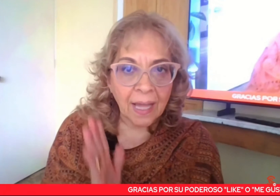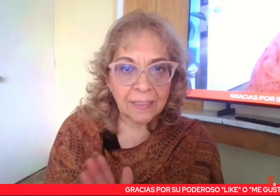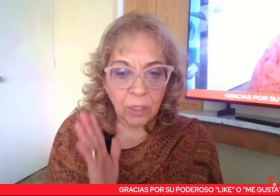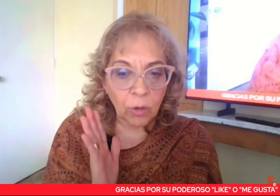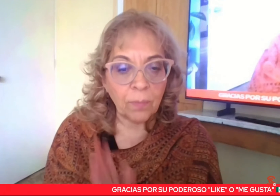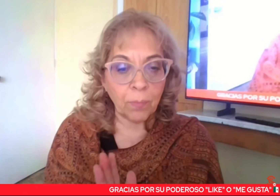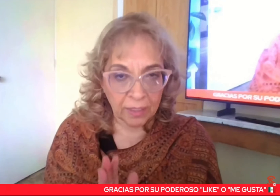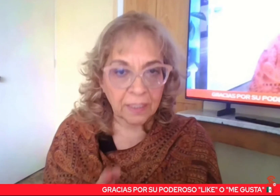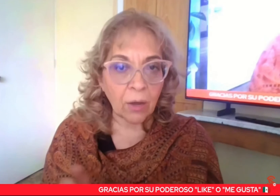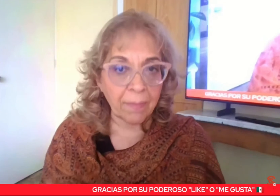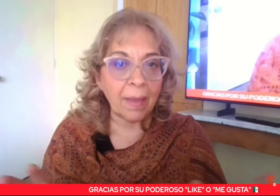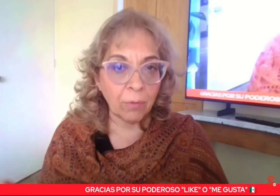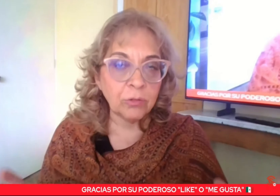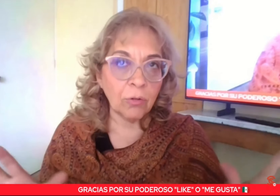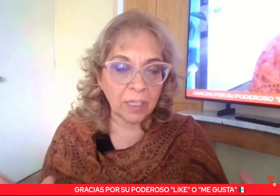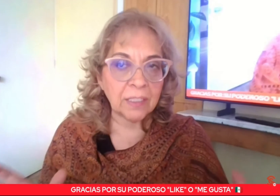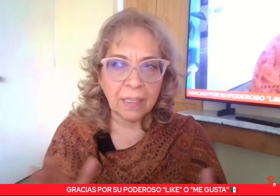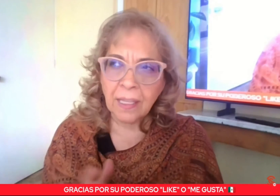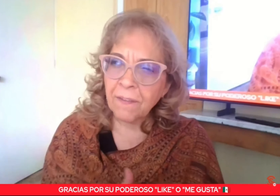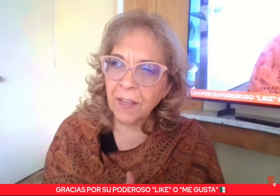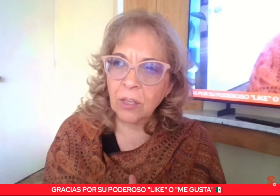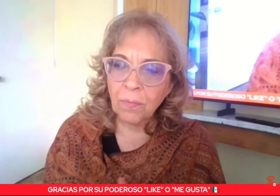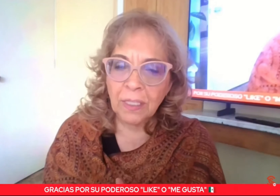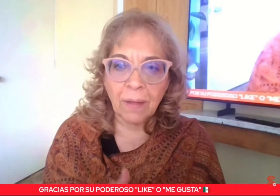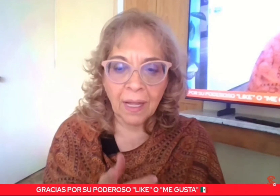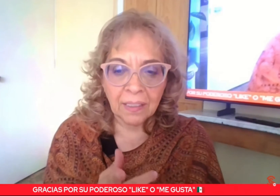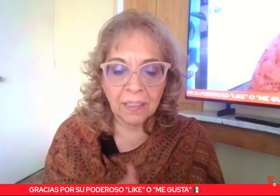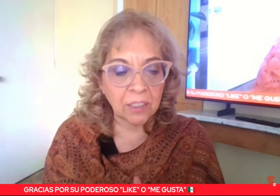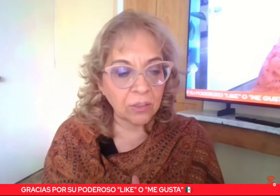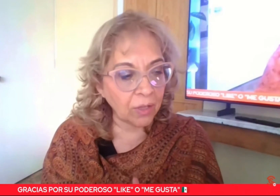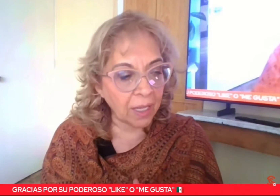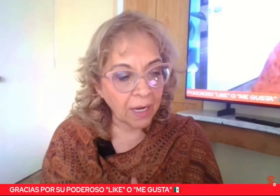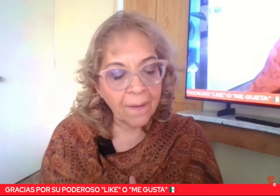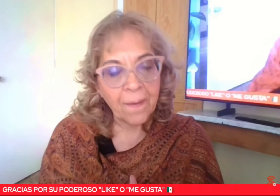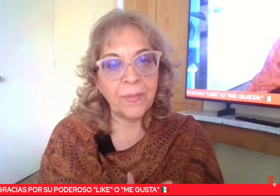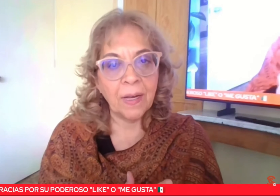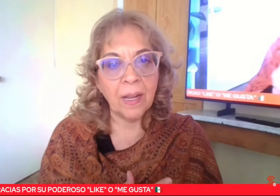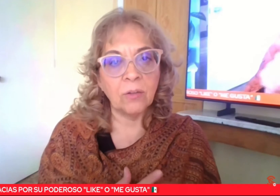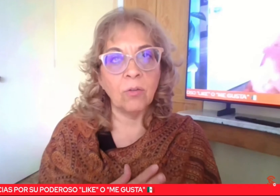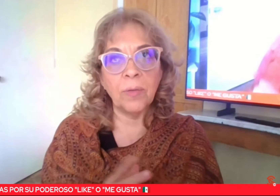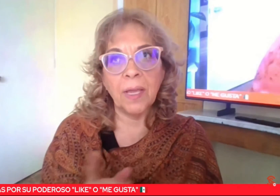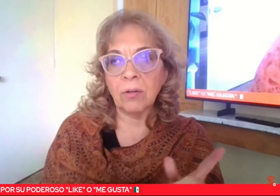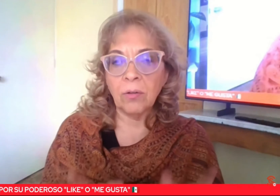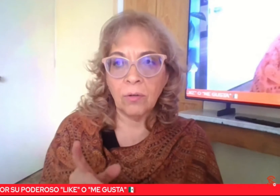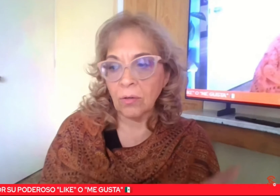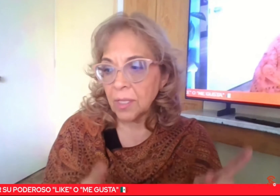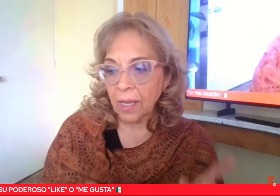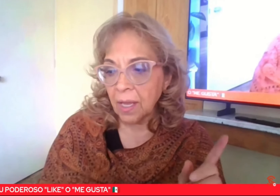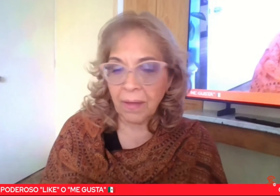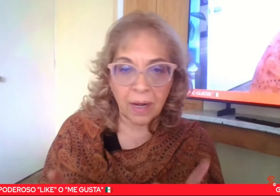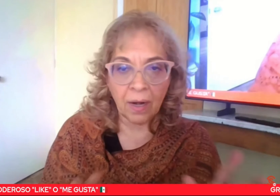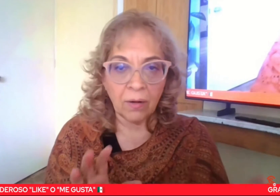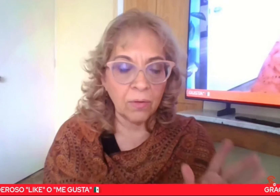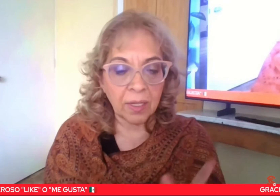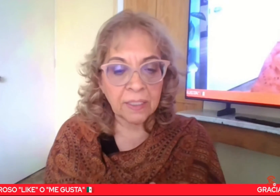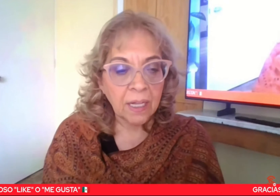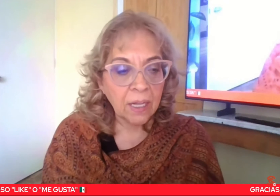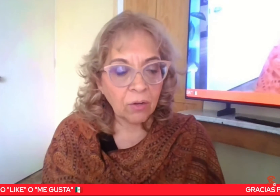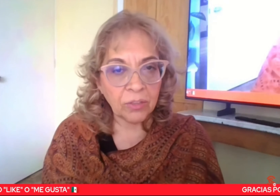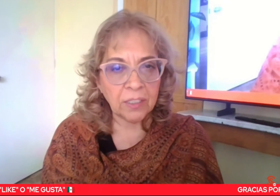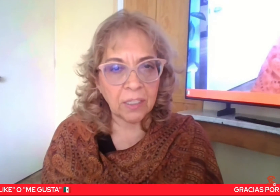ha sido impuesta. Ahora vemos con qué estrategia. Fíjate, yo misma, este chico del narcogobierno, lo llegué a ver en